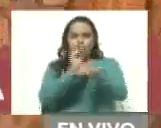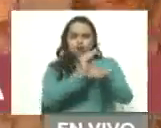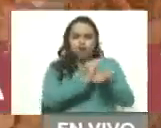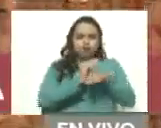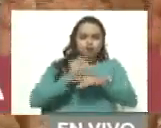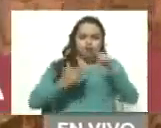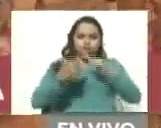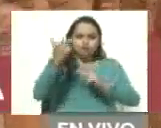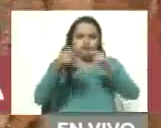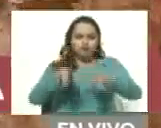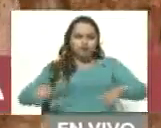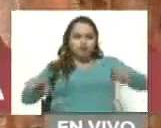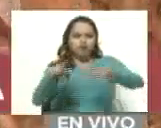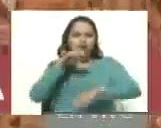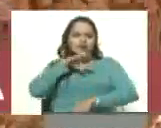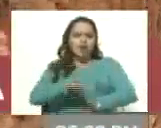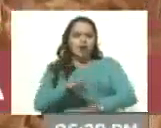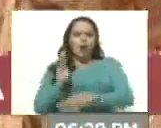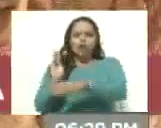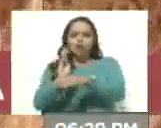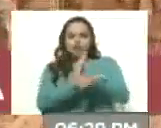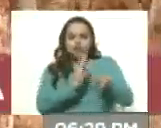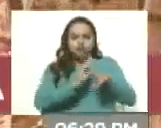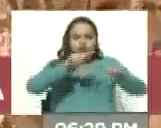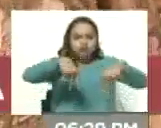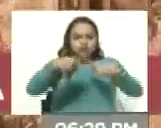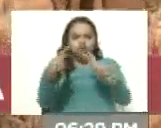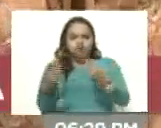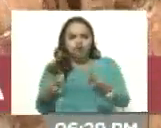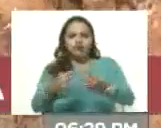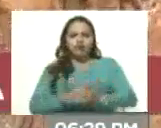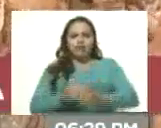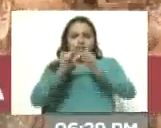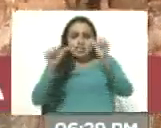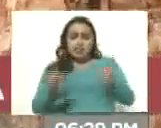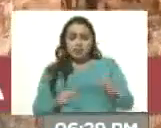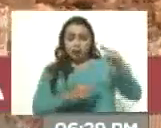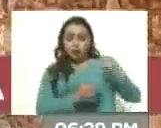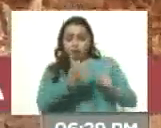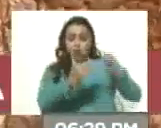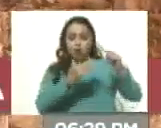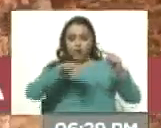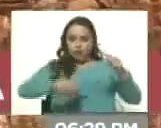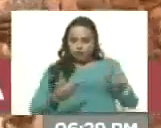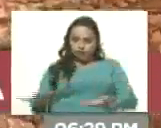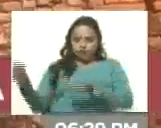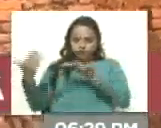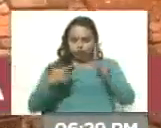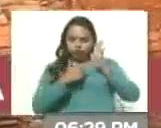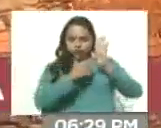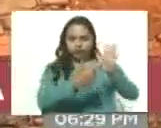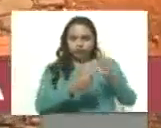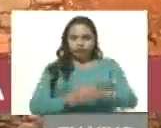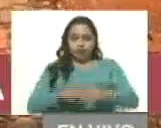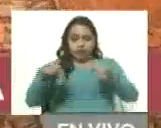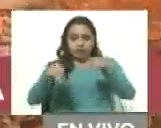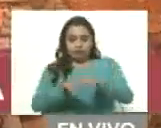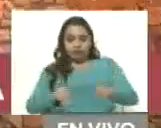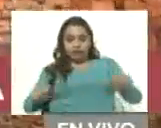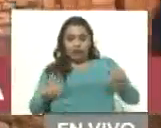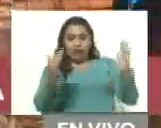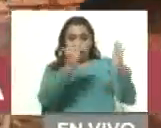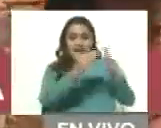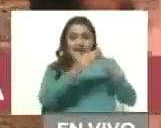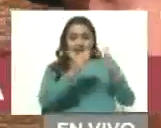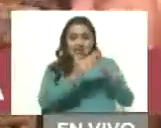nos puedes servando preservando y restaurando los sistemas constructivos que aquí se pueden apreciar en este terreno en esta casa